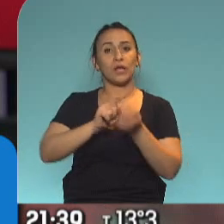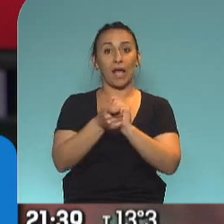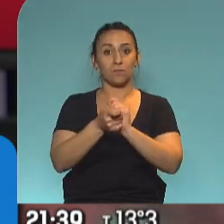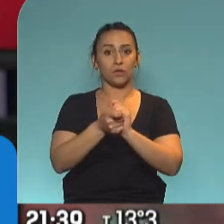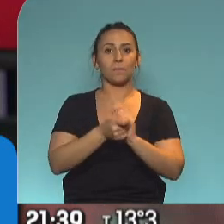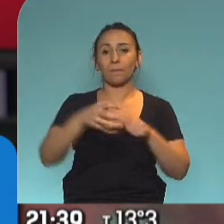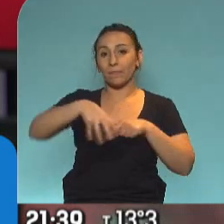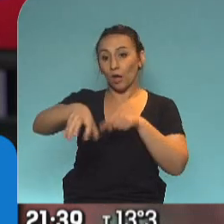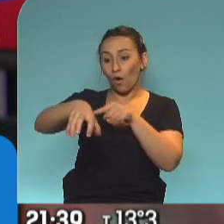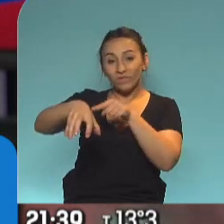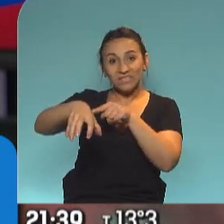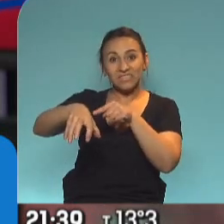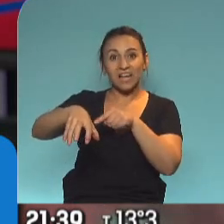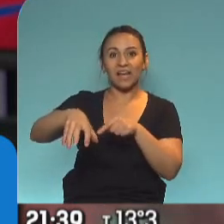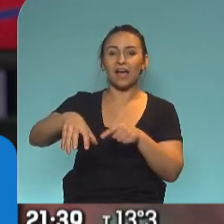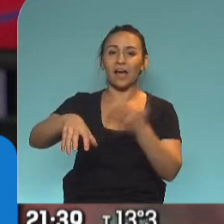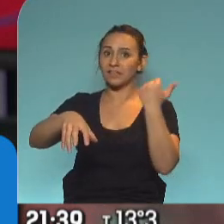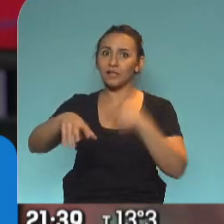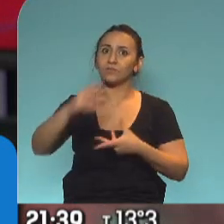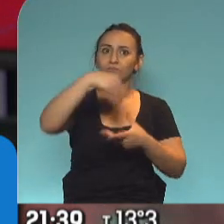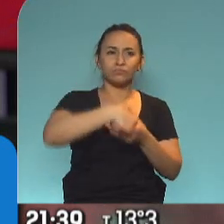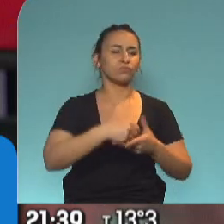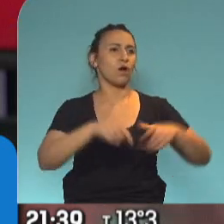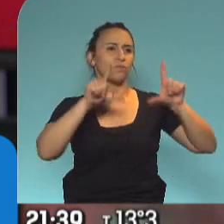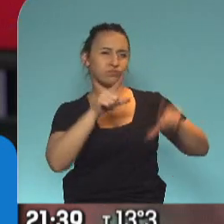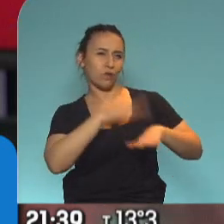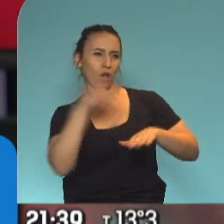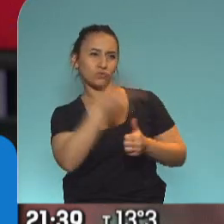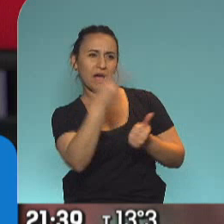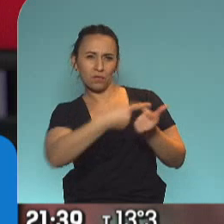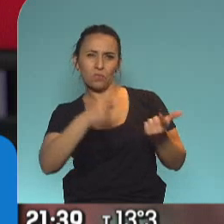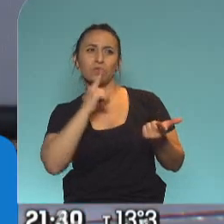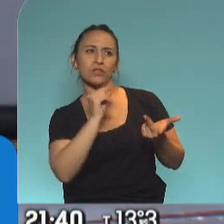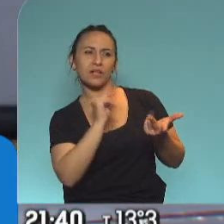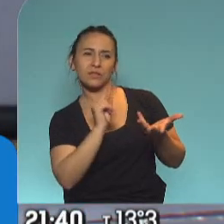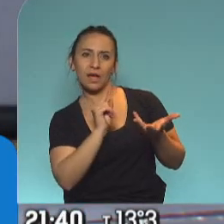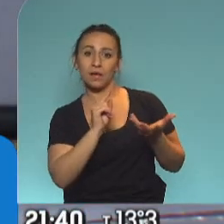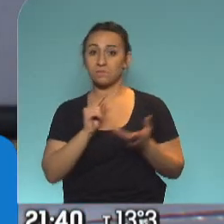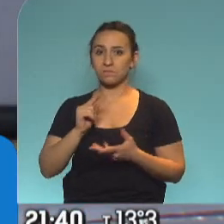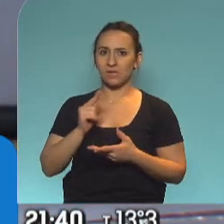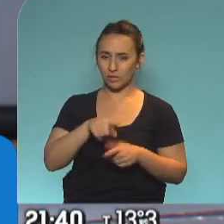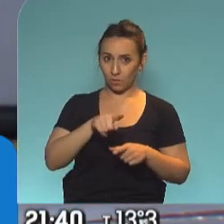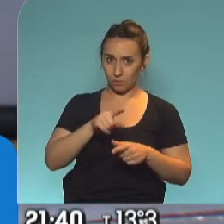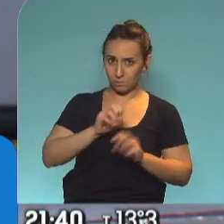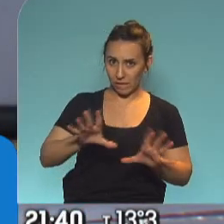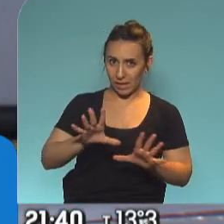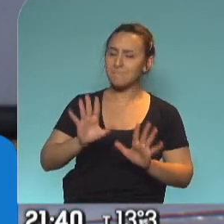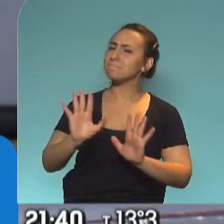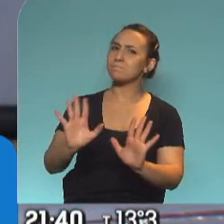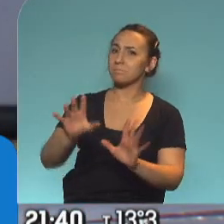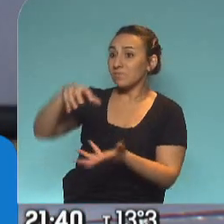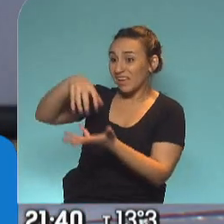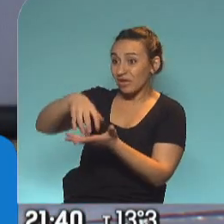haya presentado como querellante en causas por corrupción, ¿fue un error? Que la oficina se haya presentado como querellante